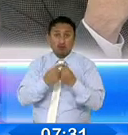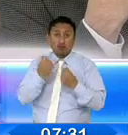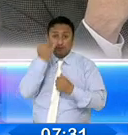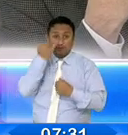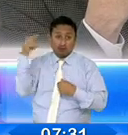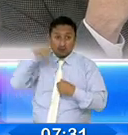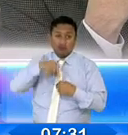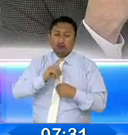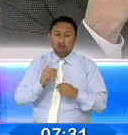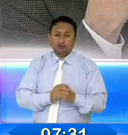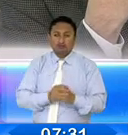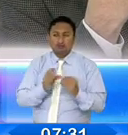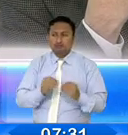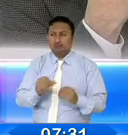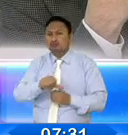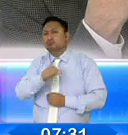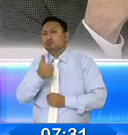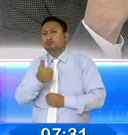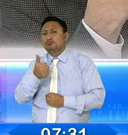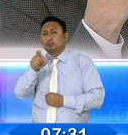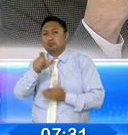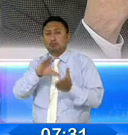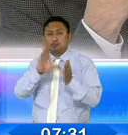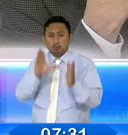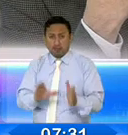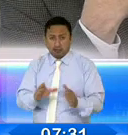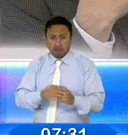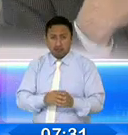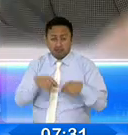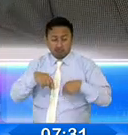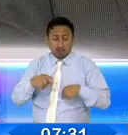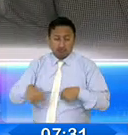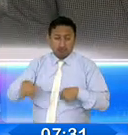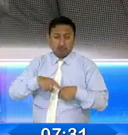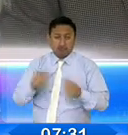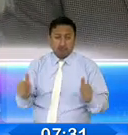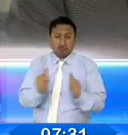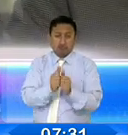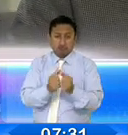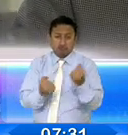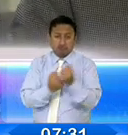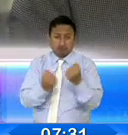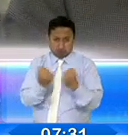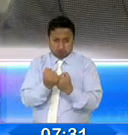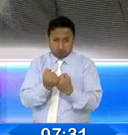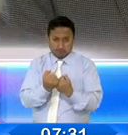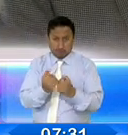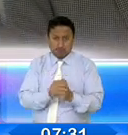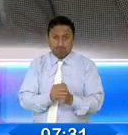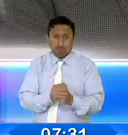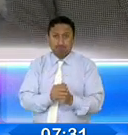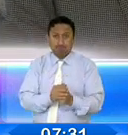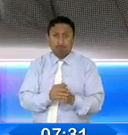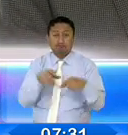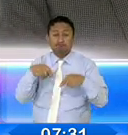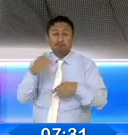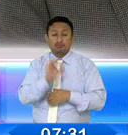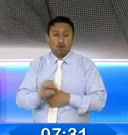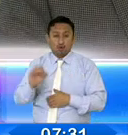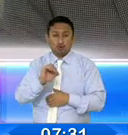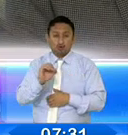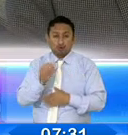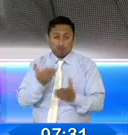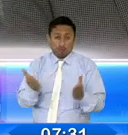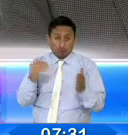sumado muchos ciudadanos civiles comunes y corrientes. Por lo tanto, creo que lo de octubre no va a pasar. Y al